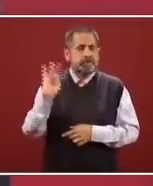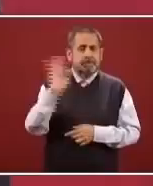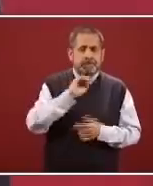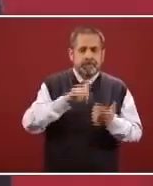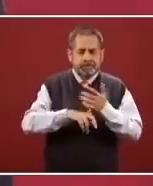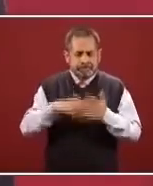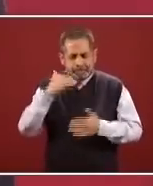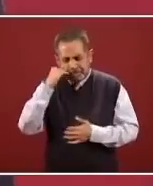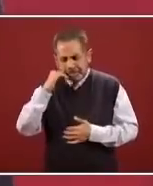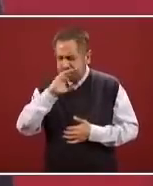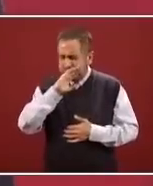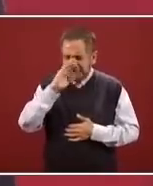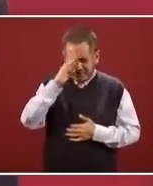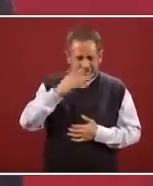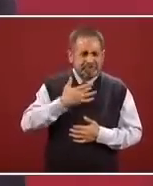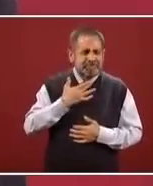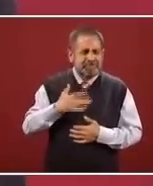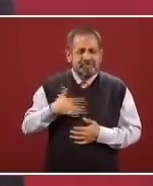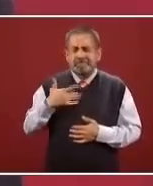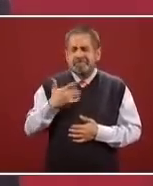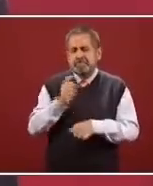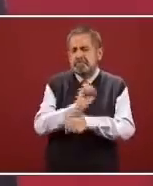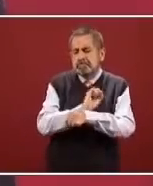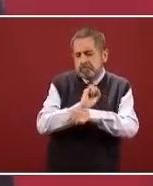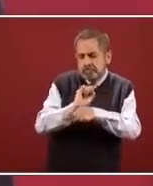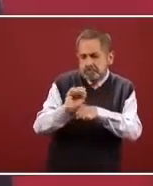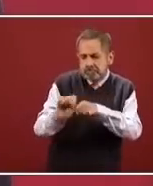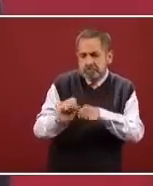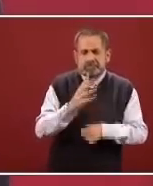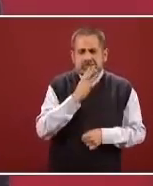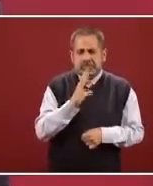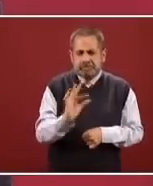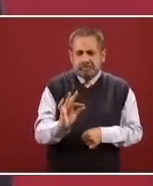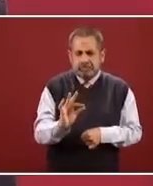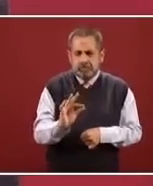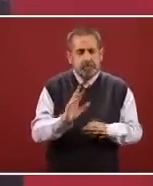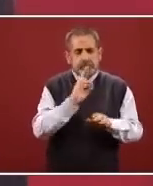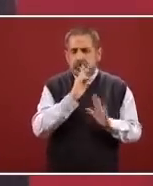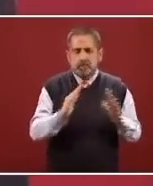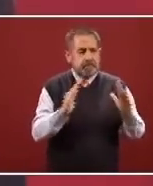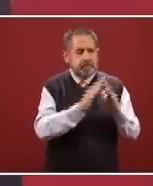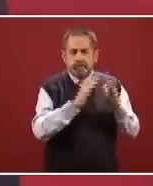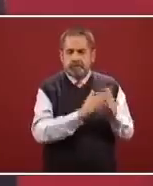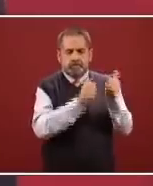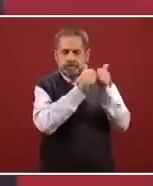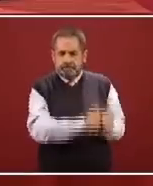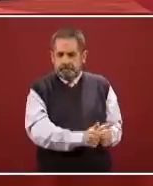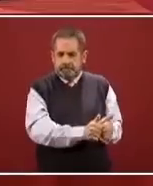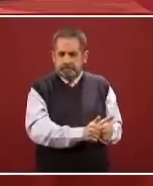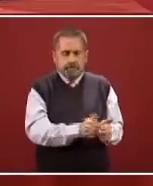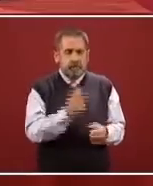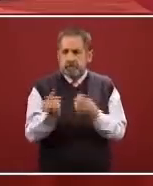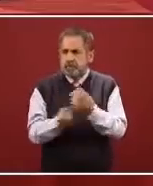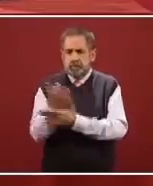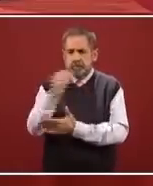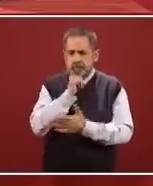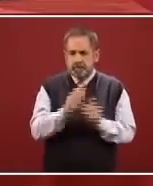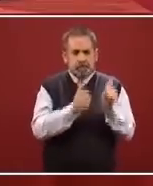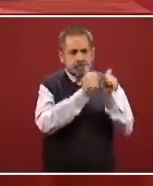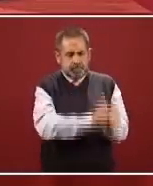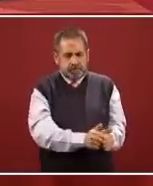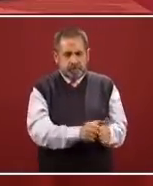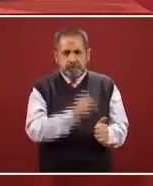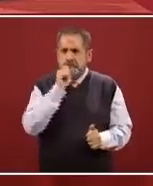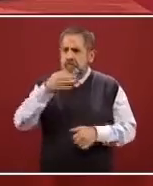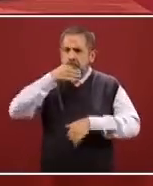síntomas leves que sugieran una infección de vías respiratorias, permanezcan en su casa y siguieran el